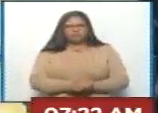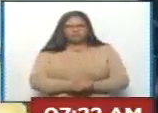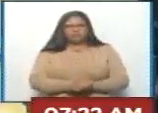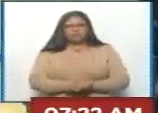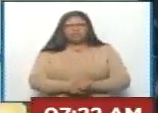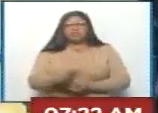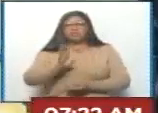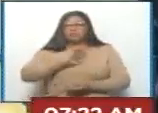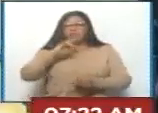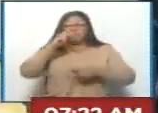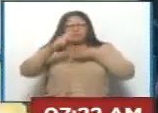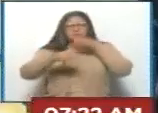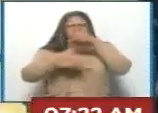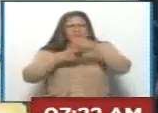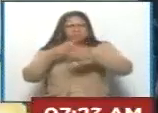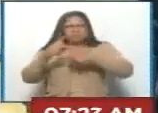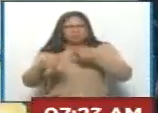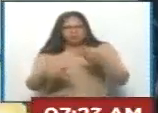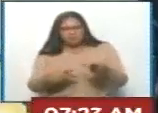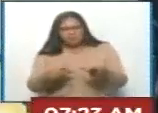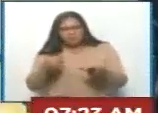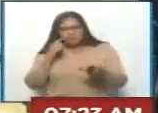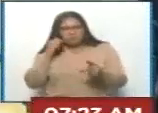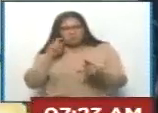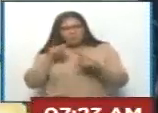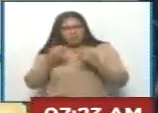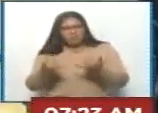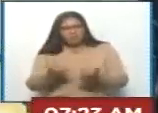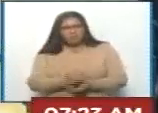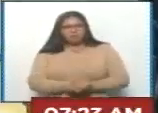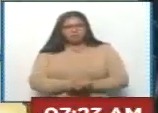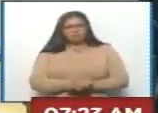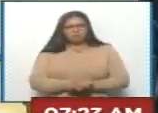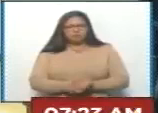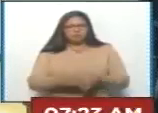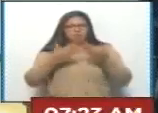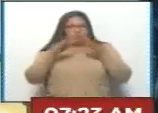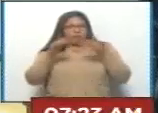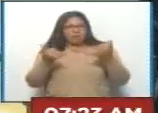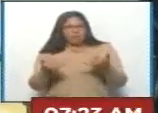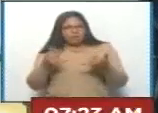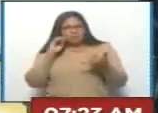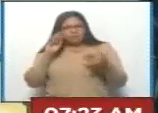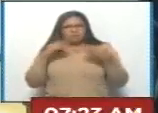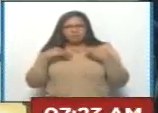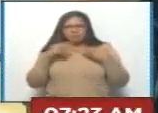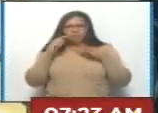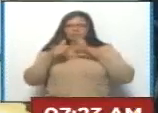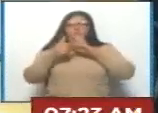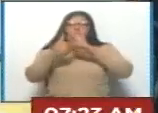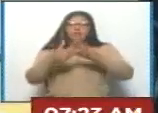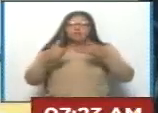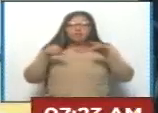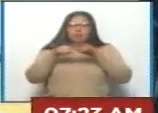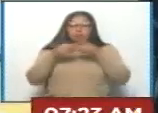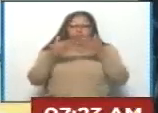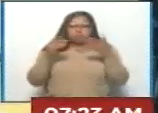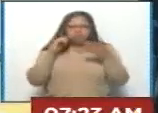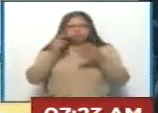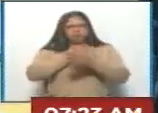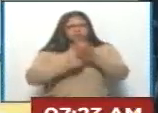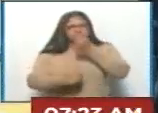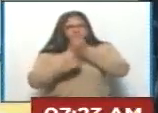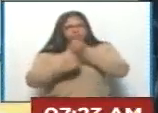proceso de insurrección popular que revela la enorme